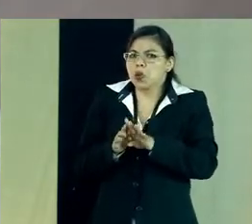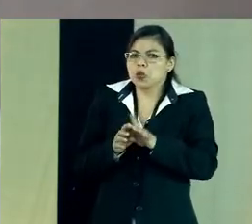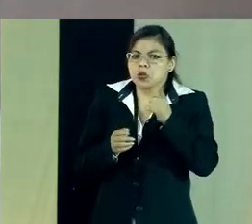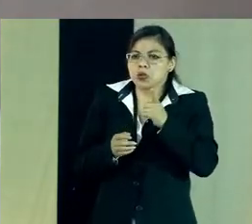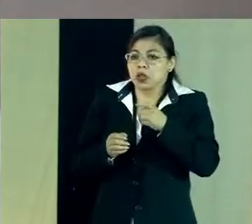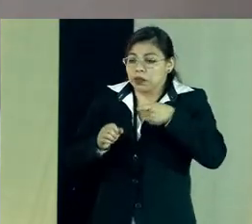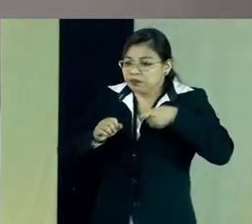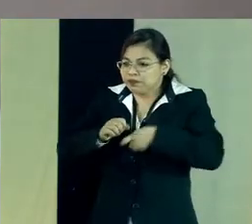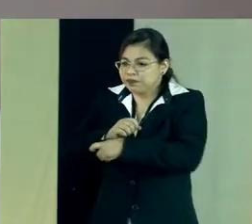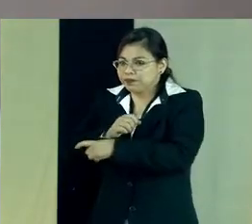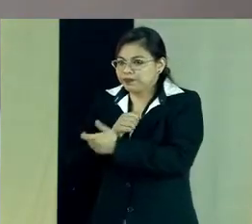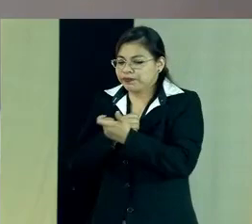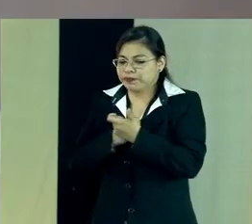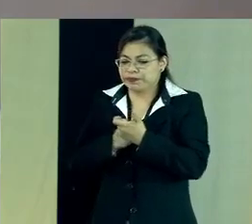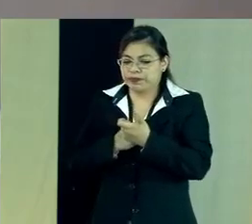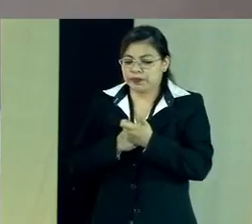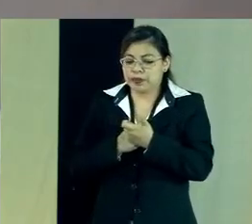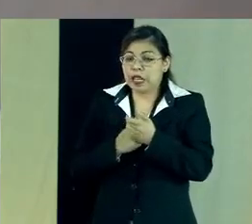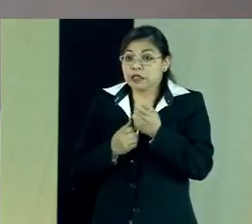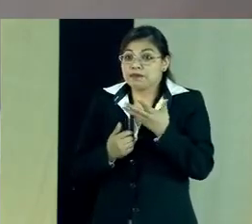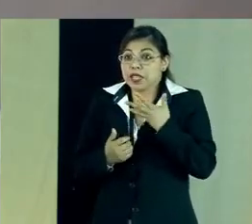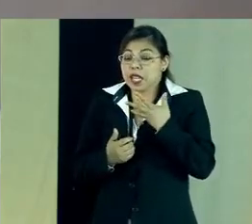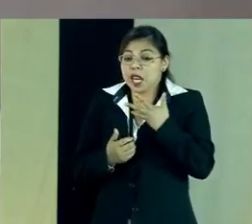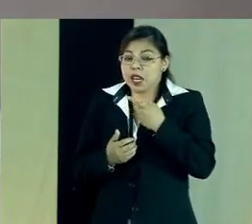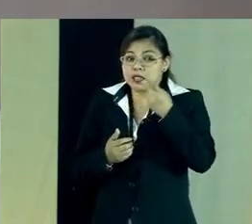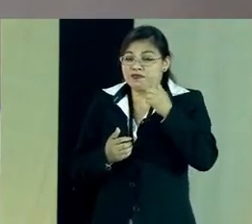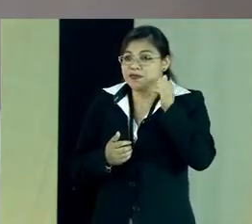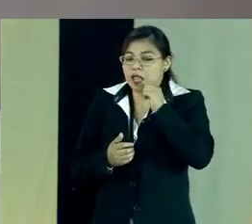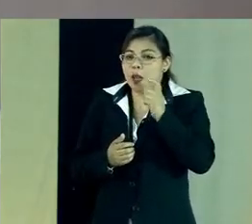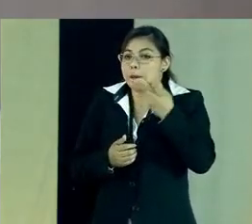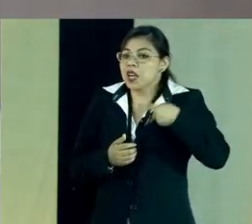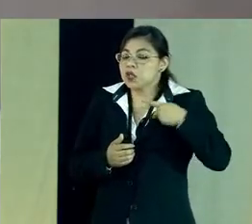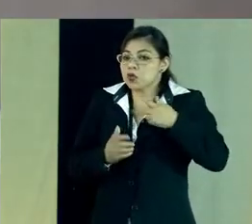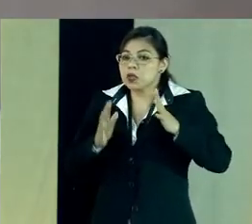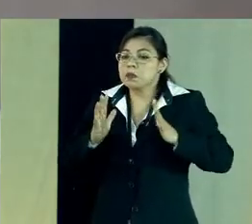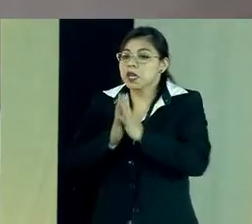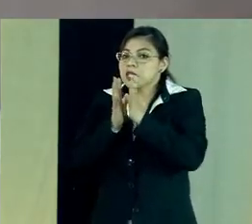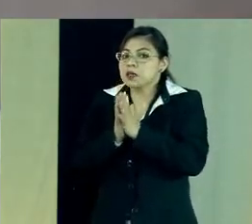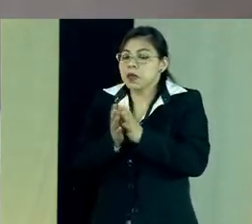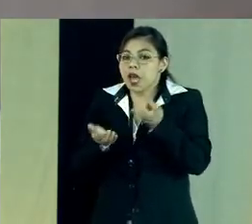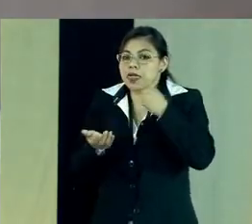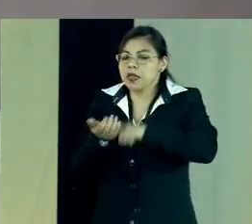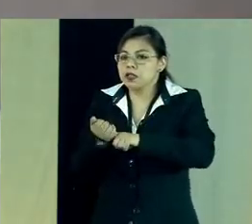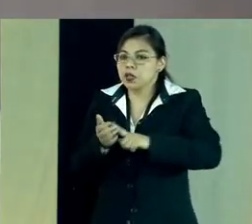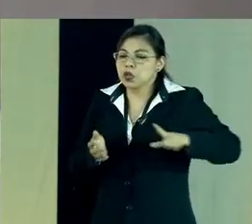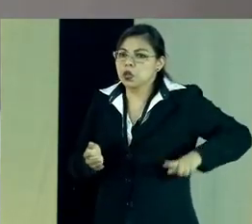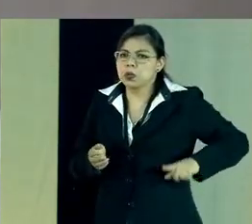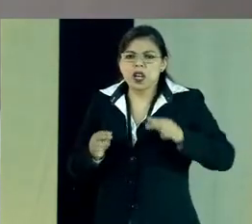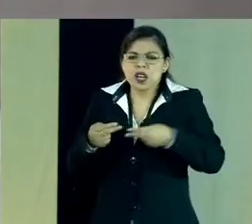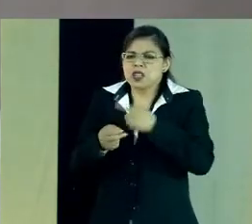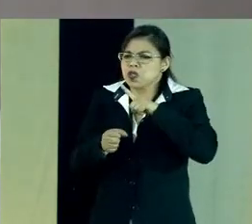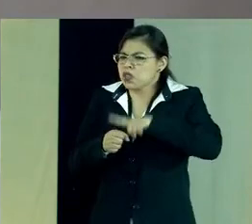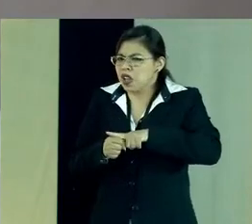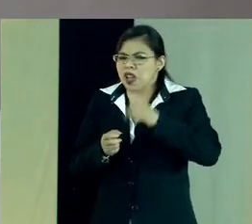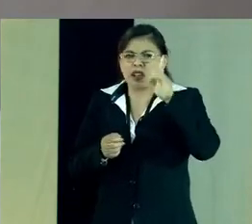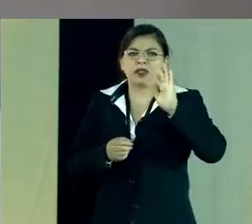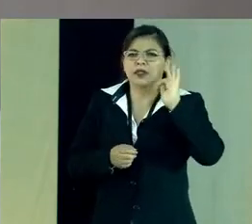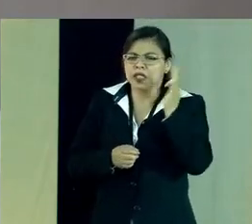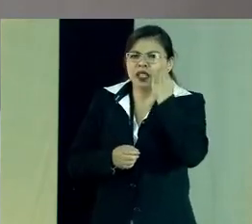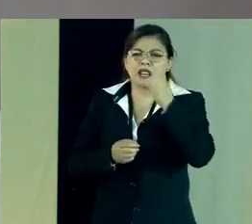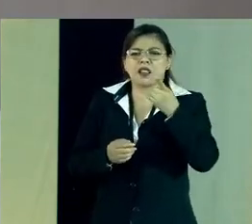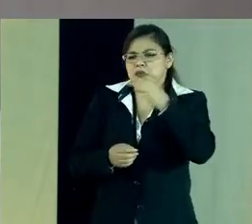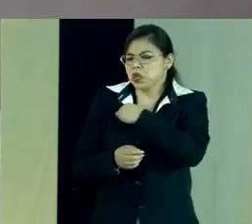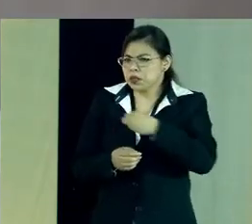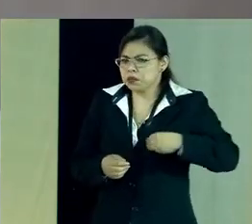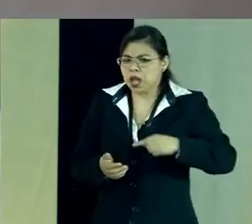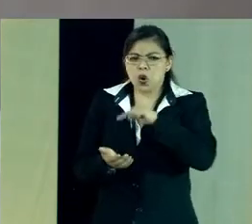corrupción hay alguien que es partícipe al interior de un gobierno nacional o estatal o municipal